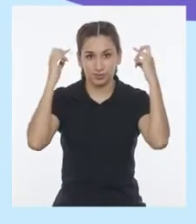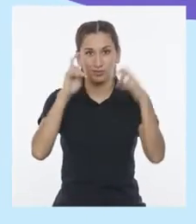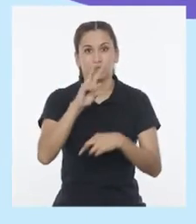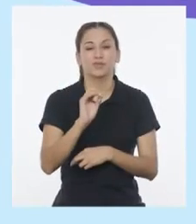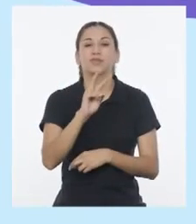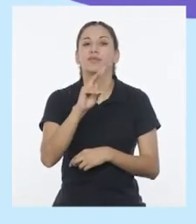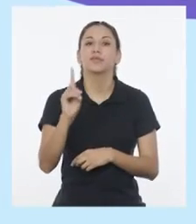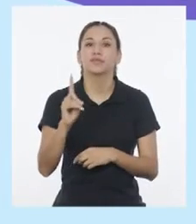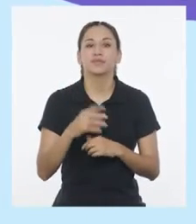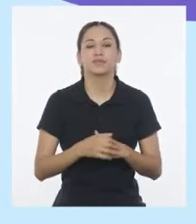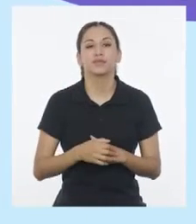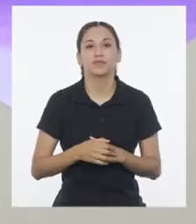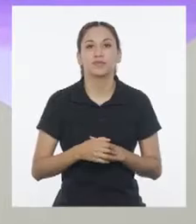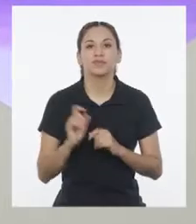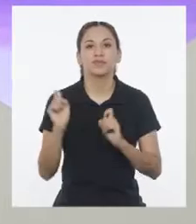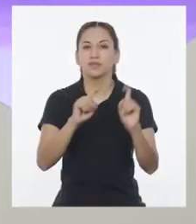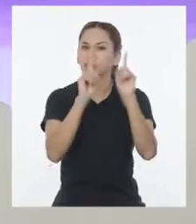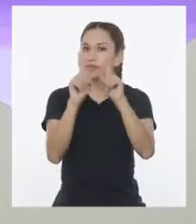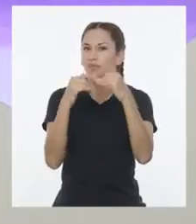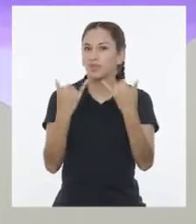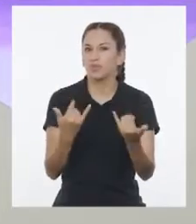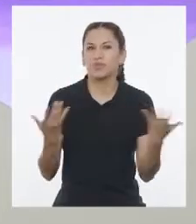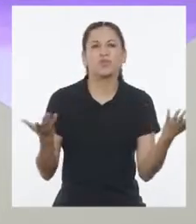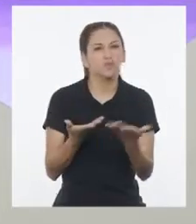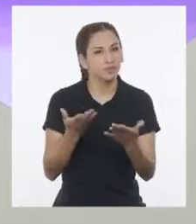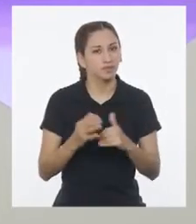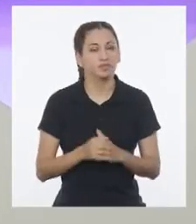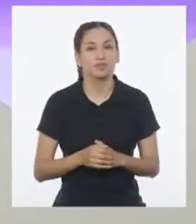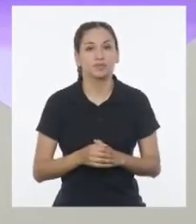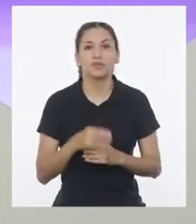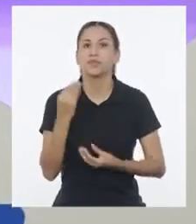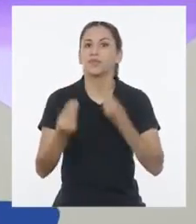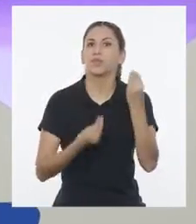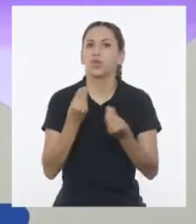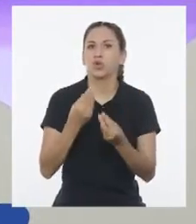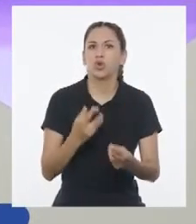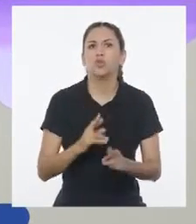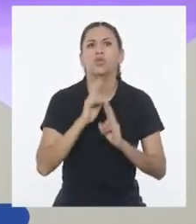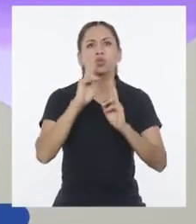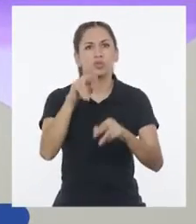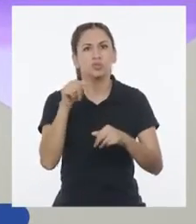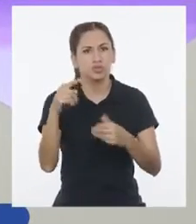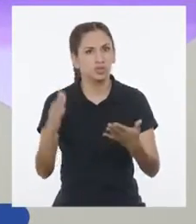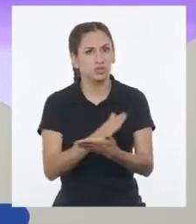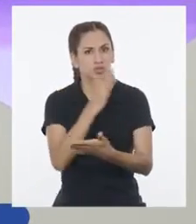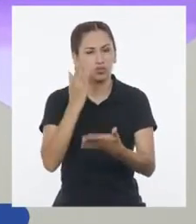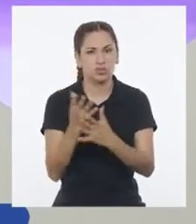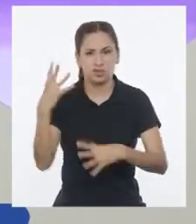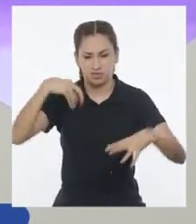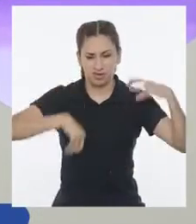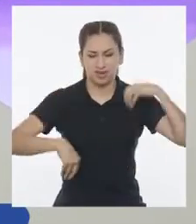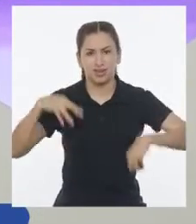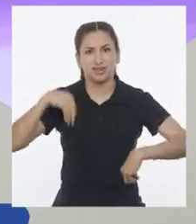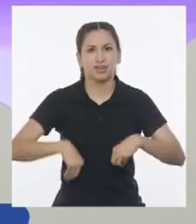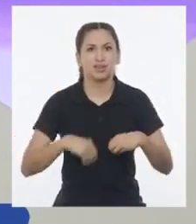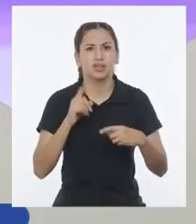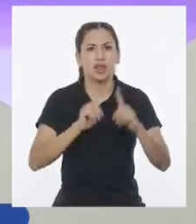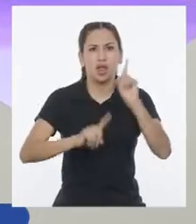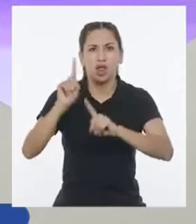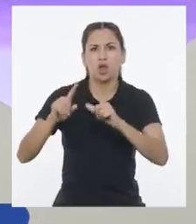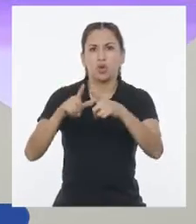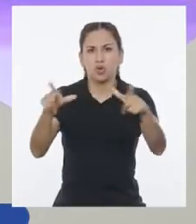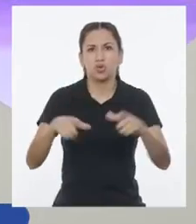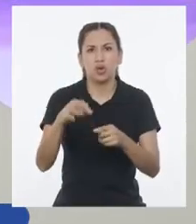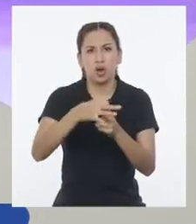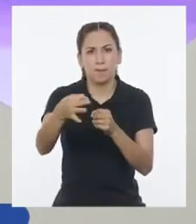promo 2021. Y la pregunta del programa de hoy es: ¿cómo se respondió al problema de inseguridad ciudadana